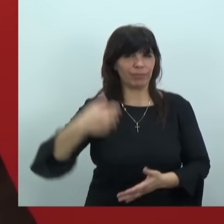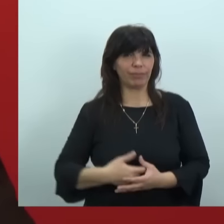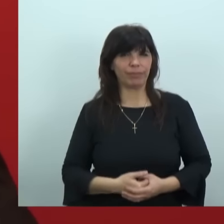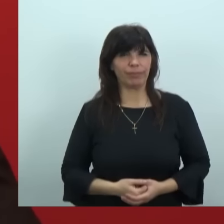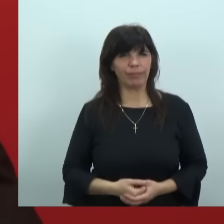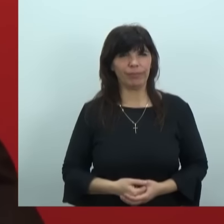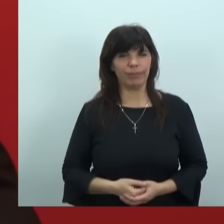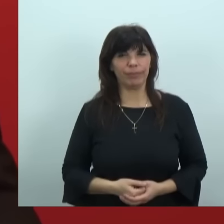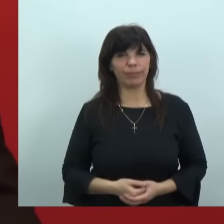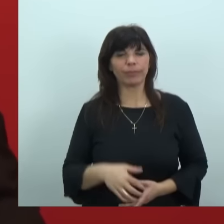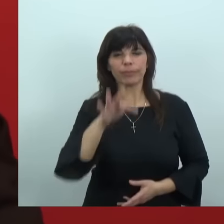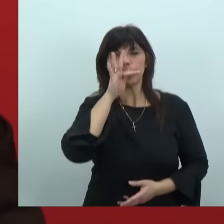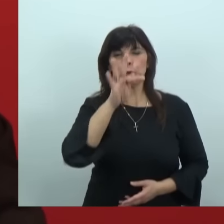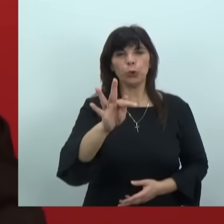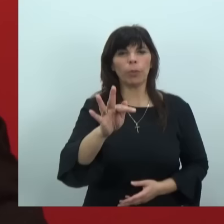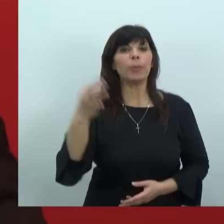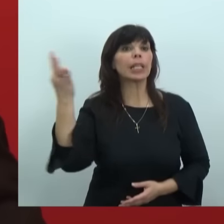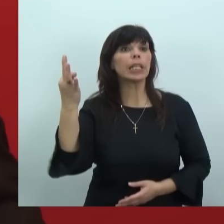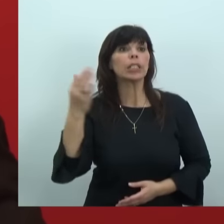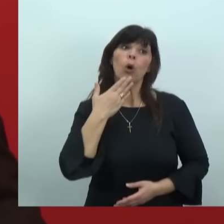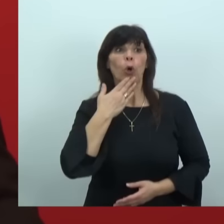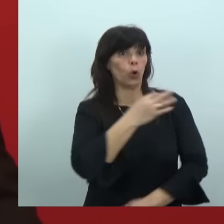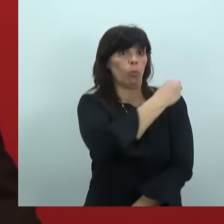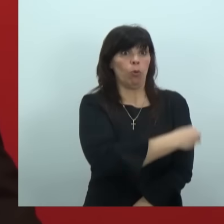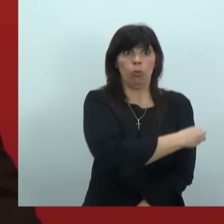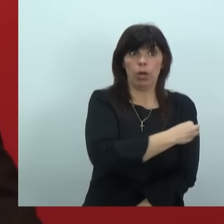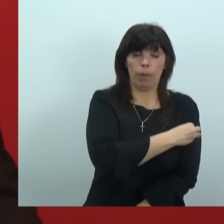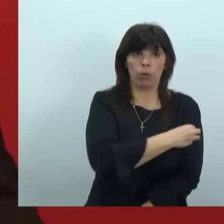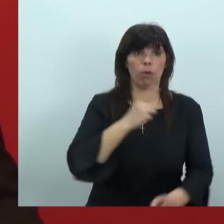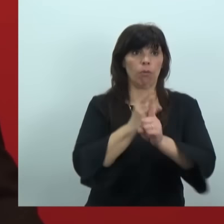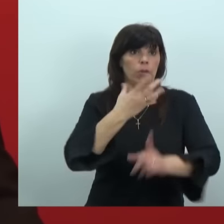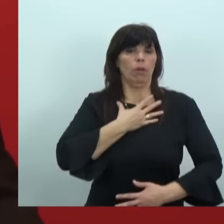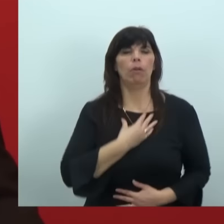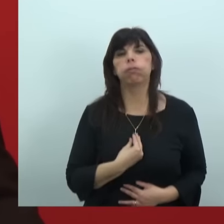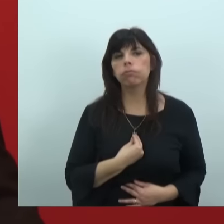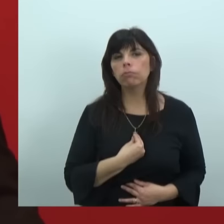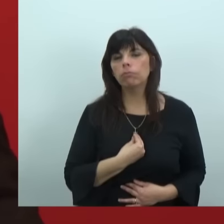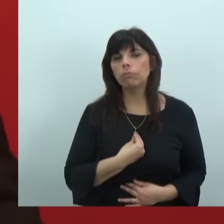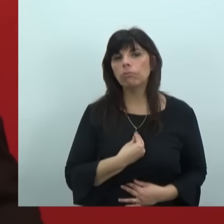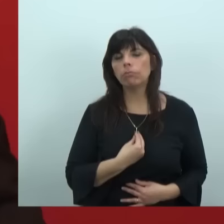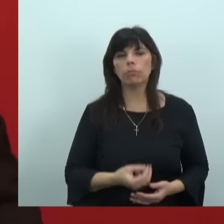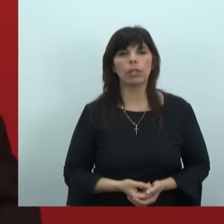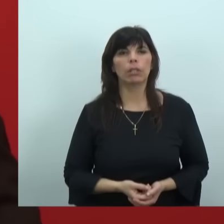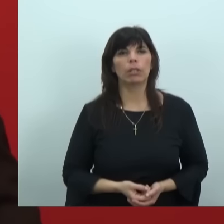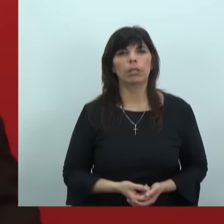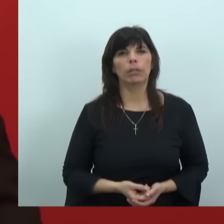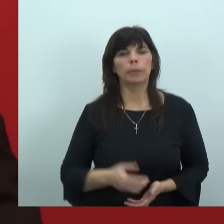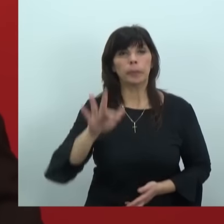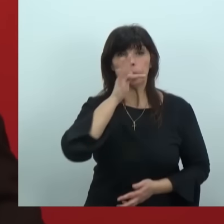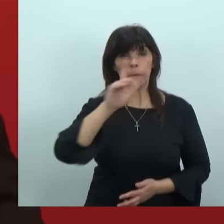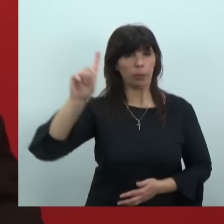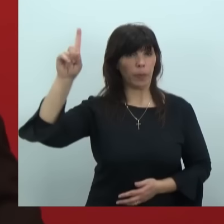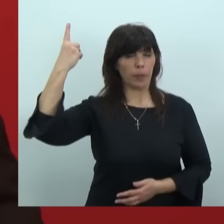Y una promesa es una vacuna contra la depresión. Una promesa de Dios